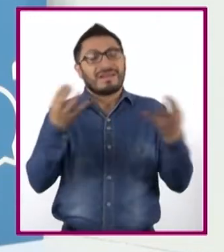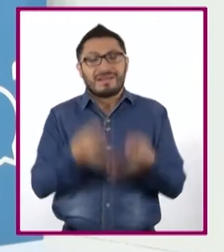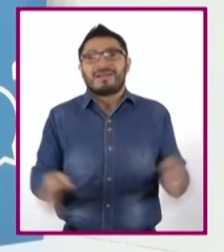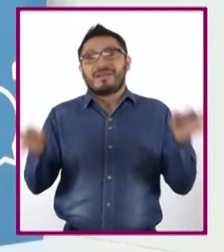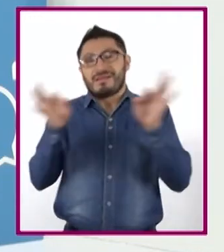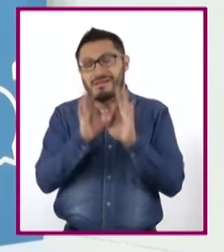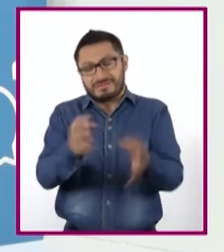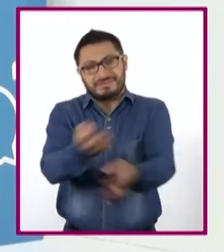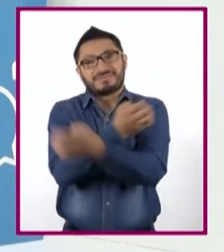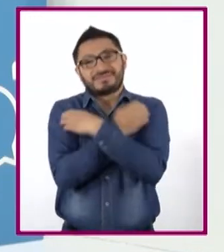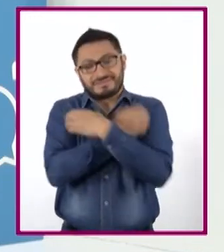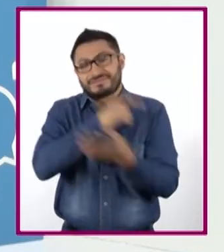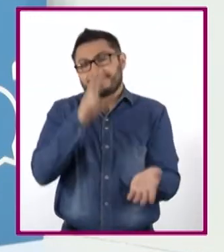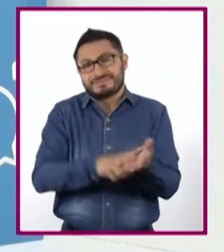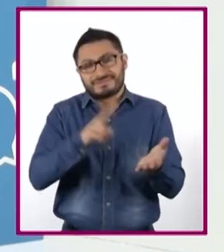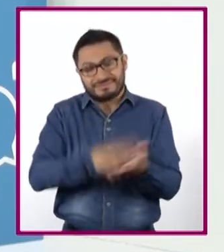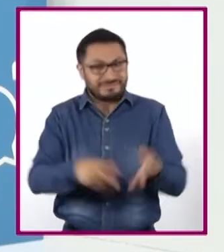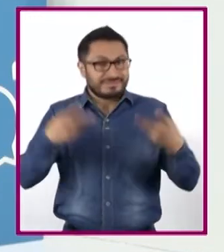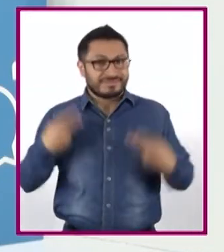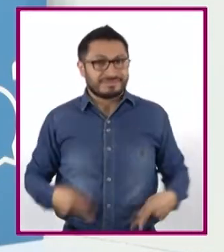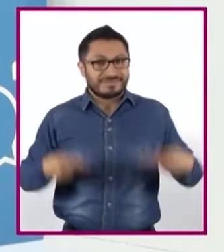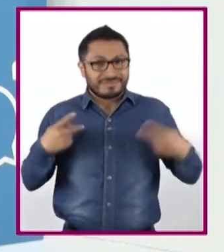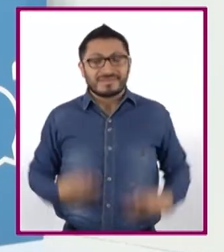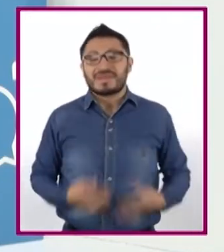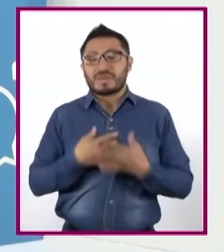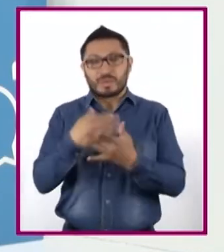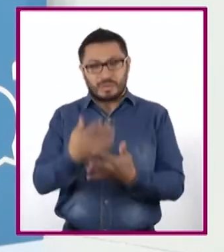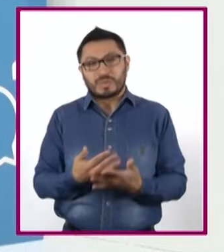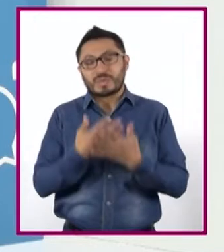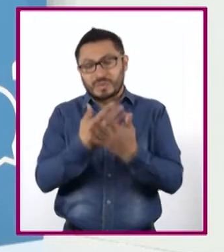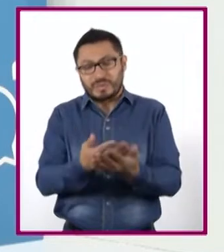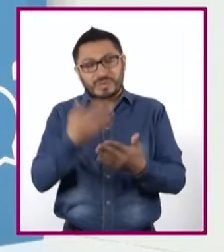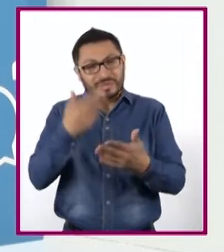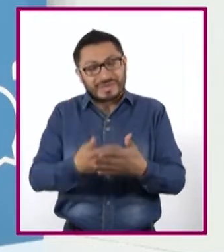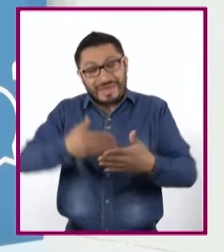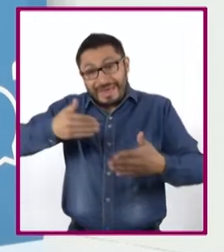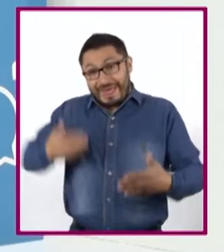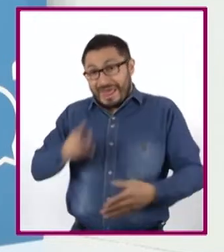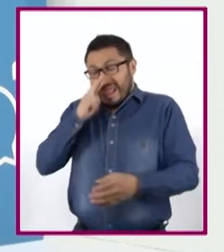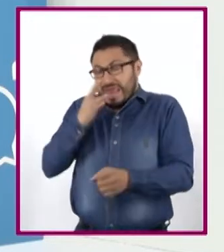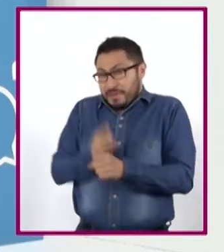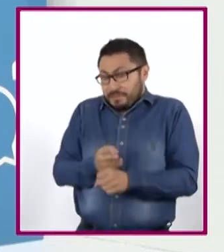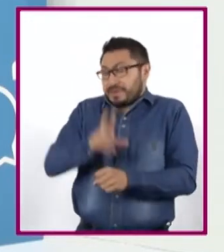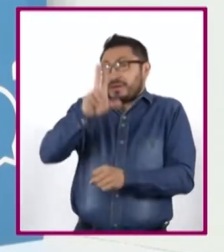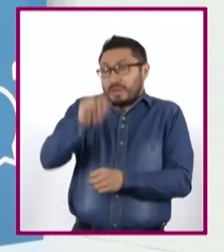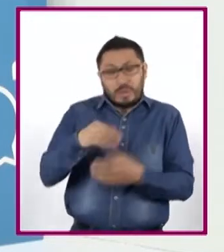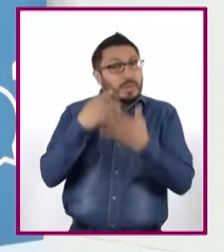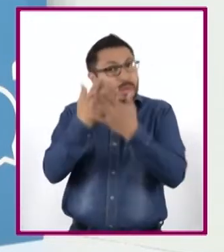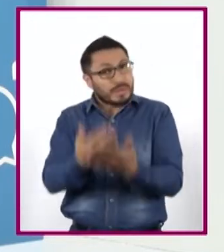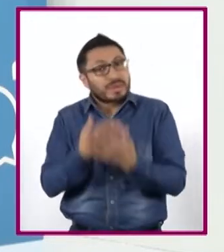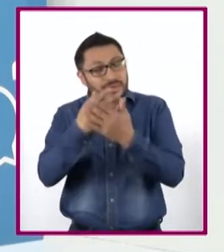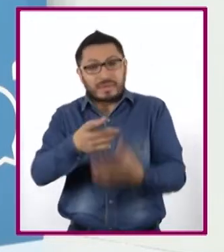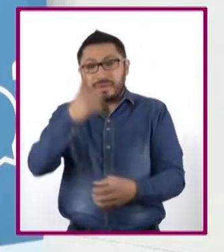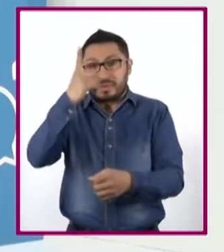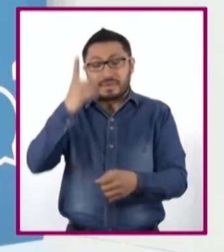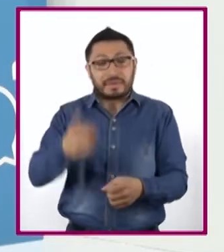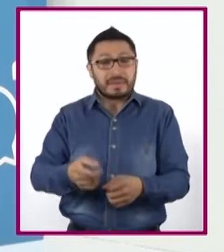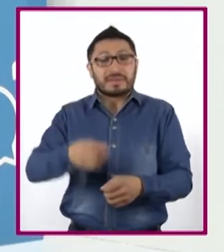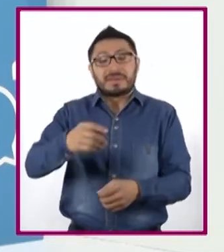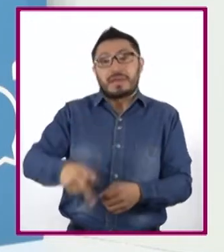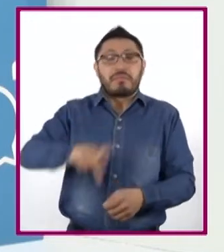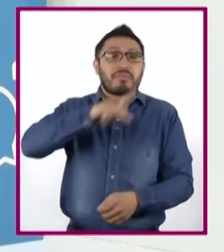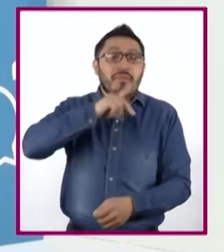educación, de que las personas pueden esperar antes de crear responsabilidades familiares como el ejercicio de la paternidad